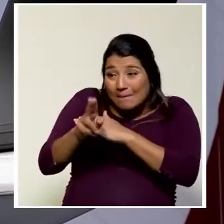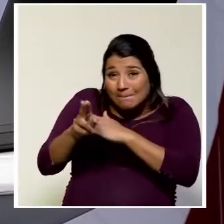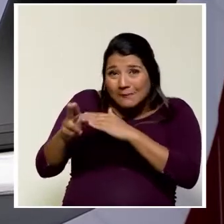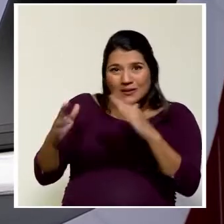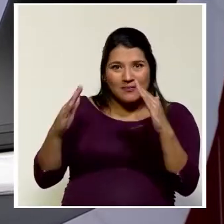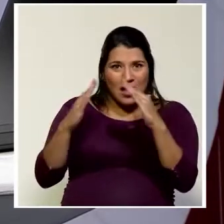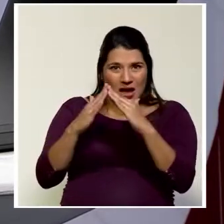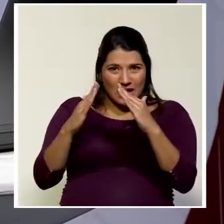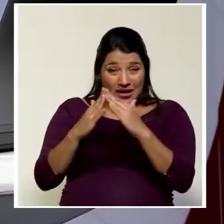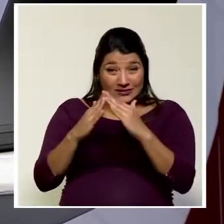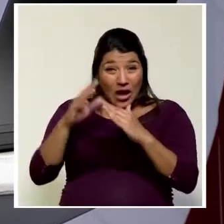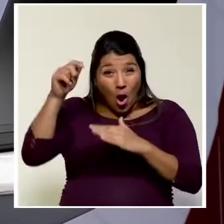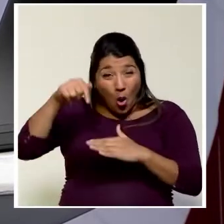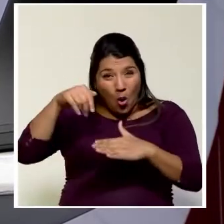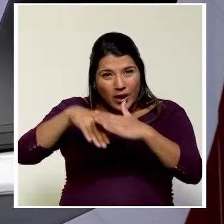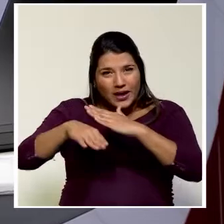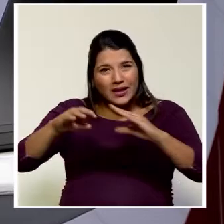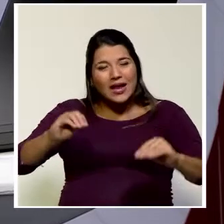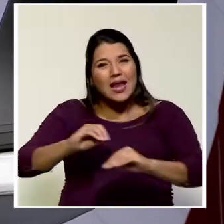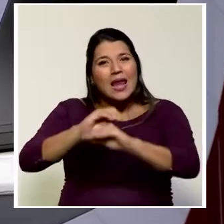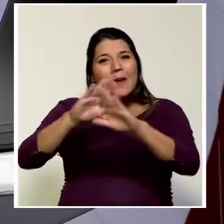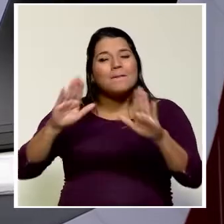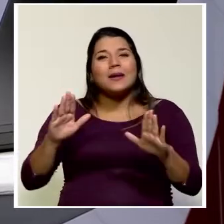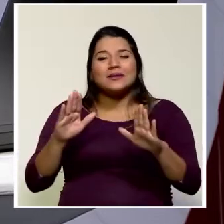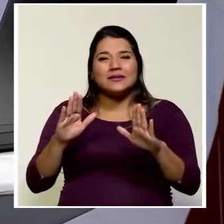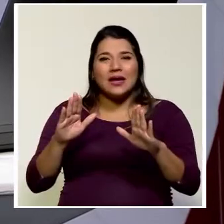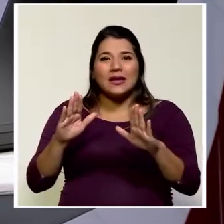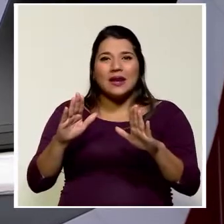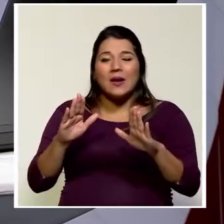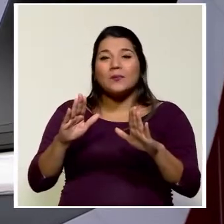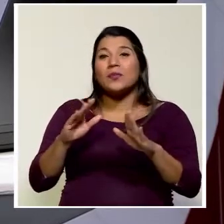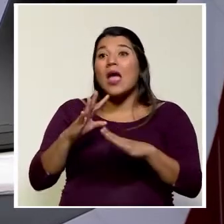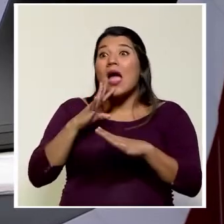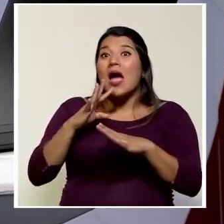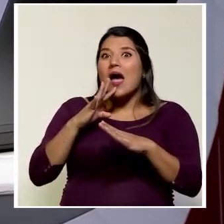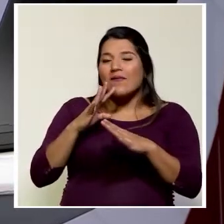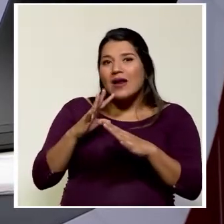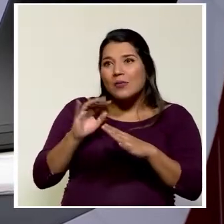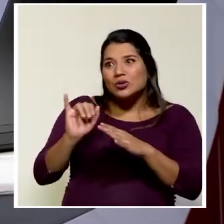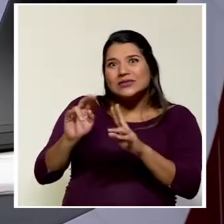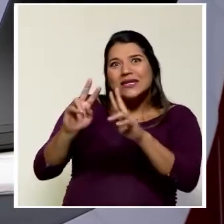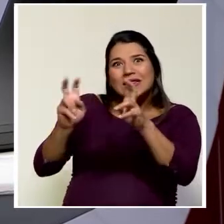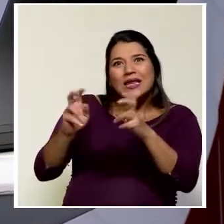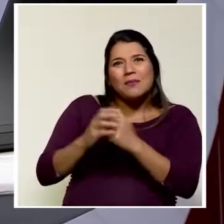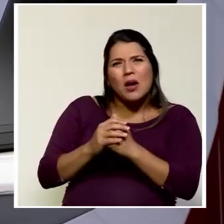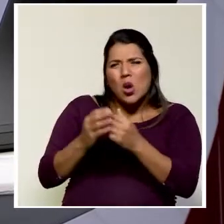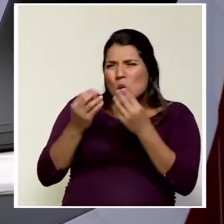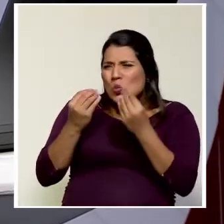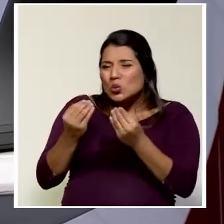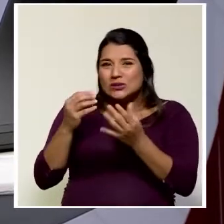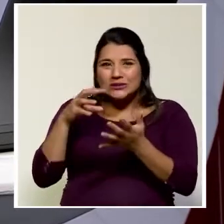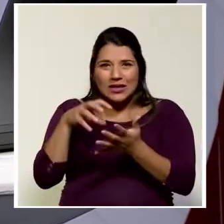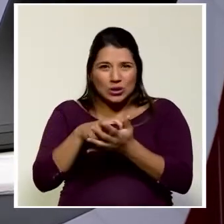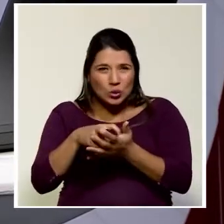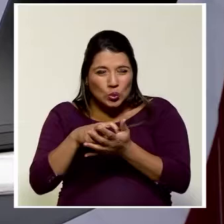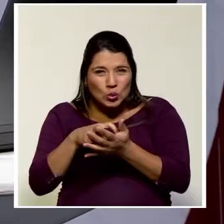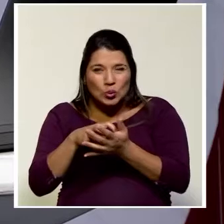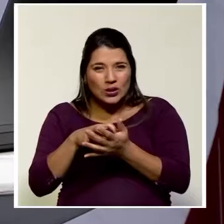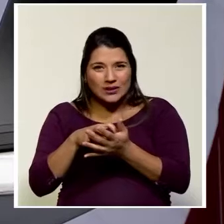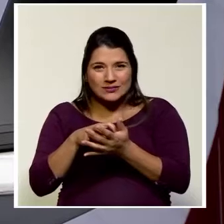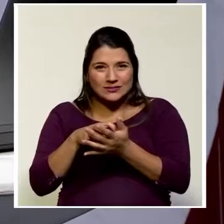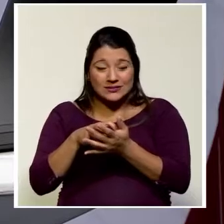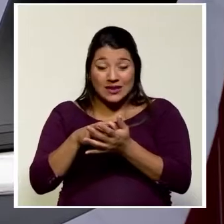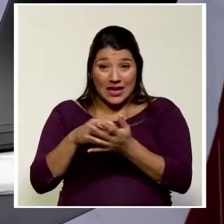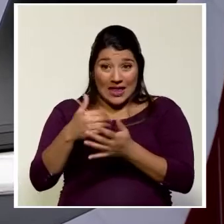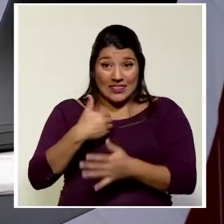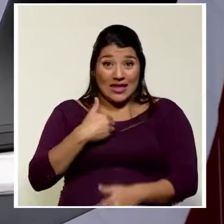Hoy que tocábamos en la mañana en el programa con expertas en este tema, había muchas inquietudes de los